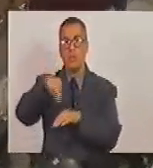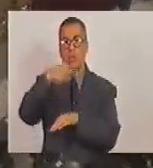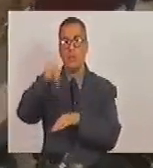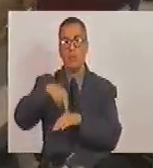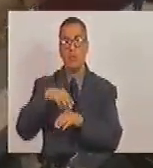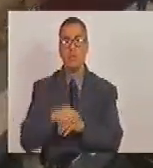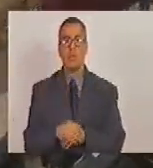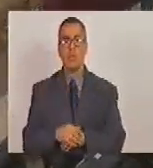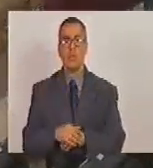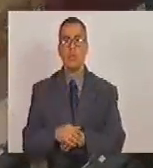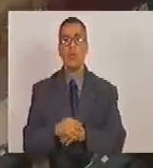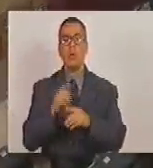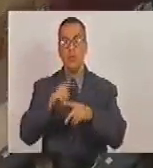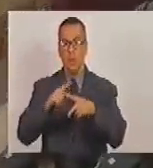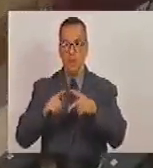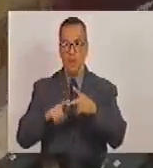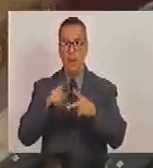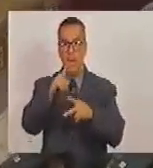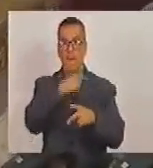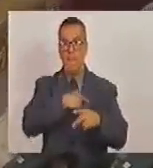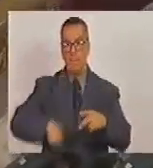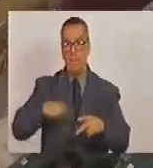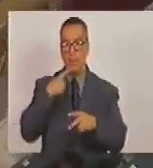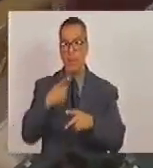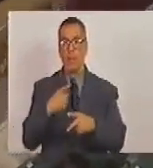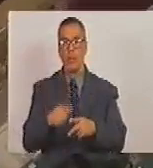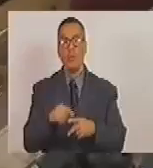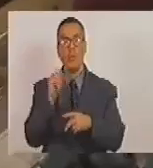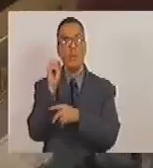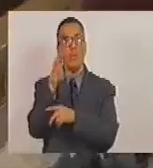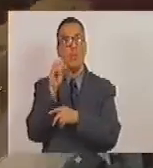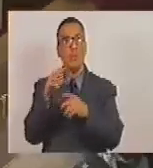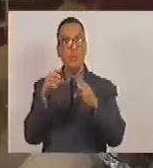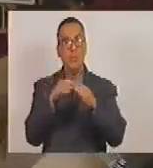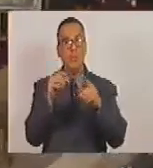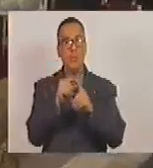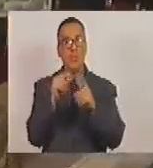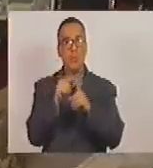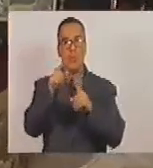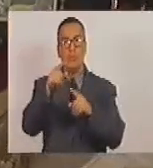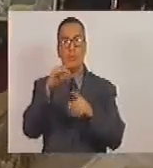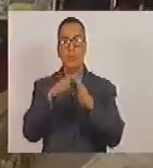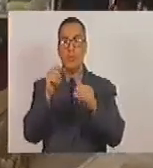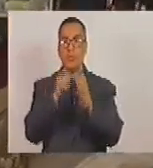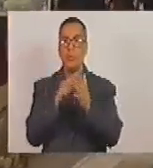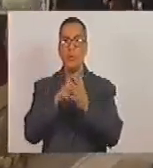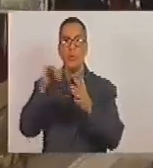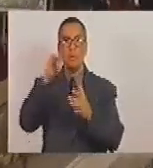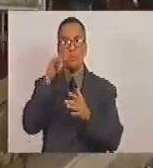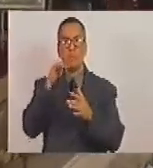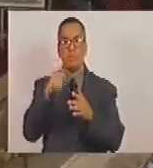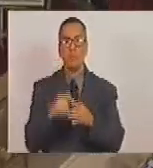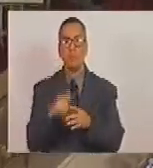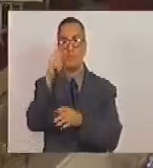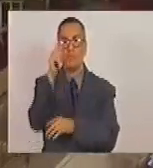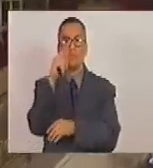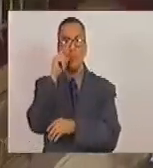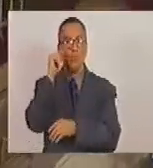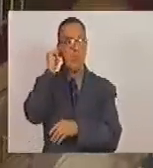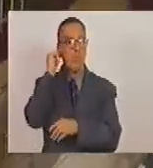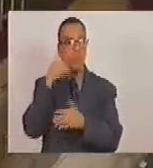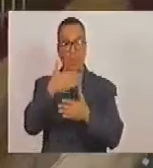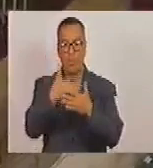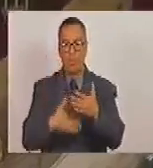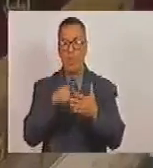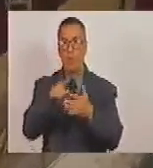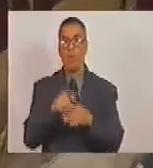Nacional. Seguidamente, el presidente otorgó el derecho de palabra para puntos de información a las diputadas y los diputados indicados en